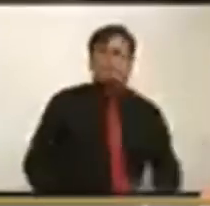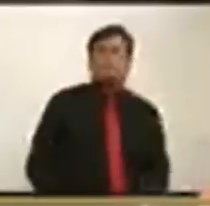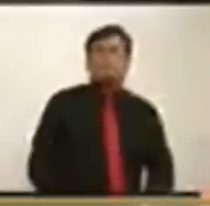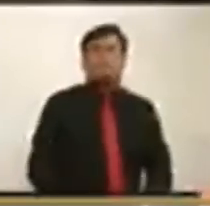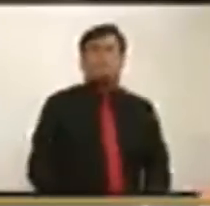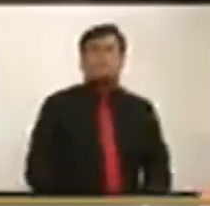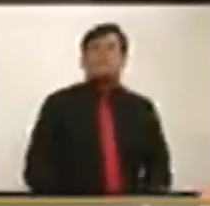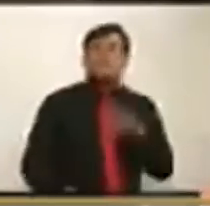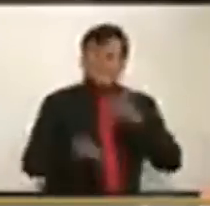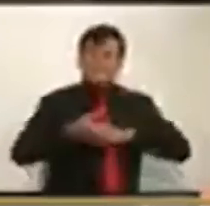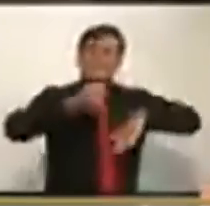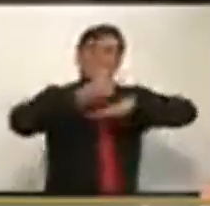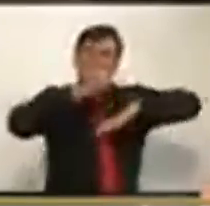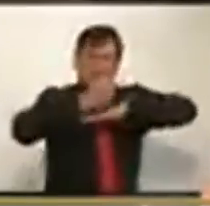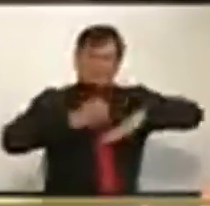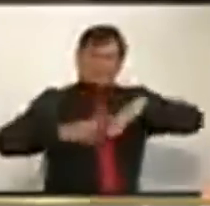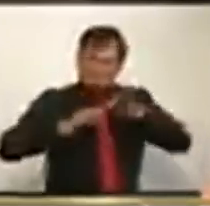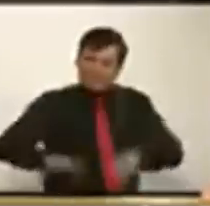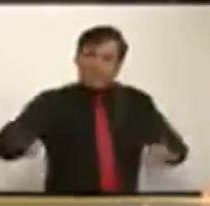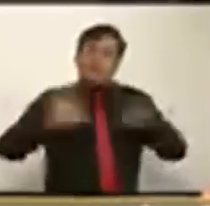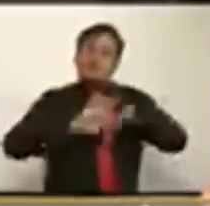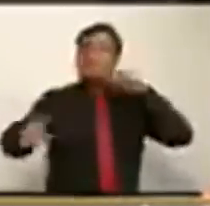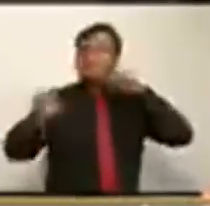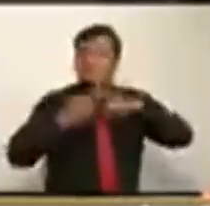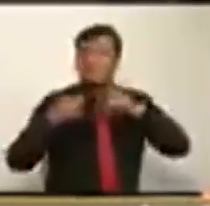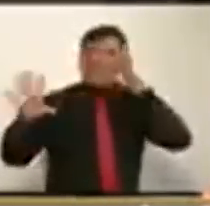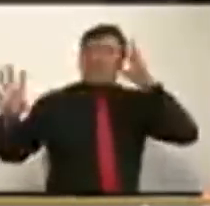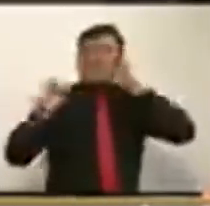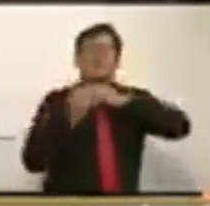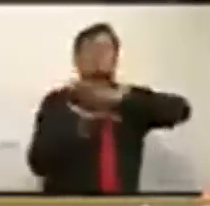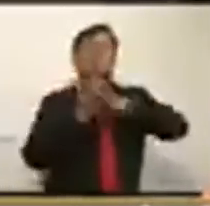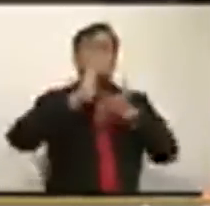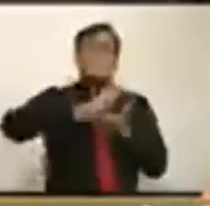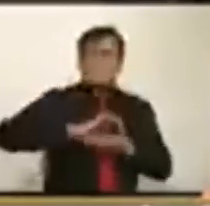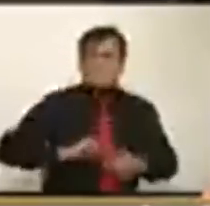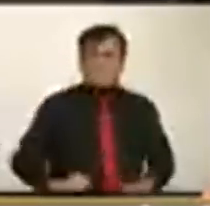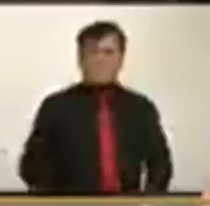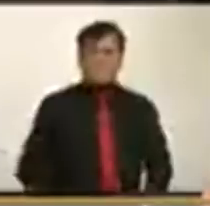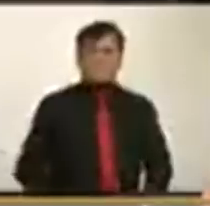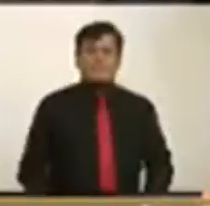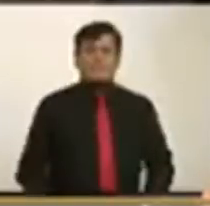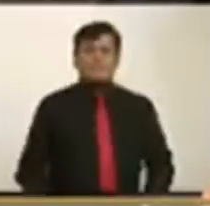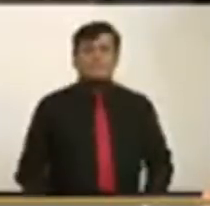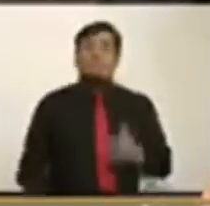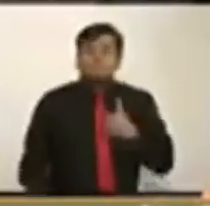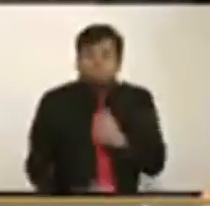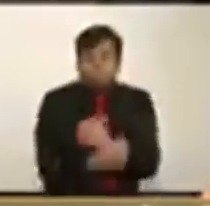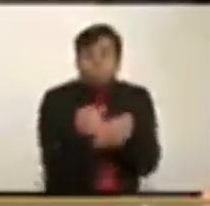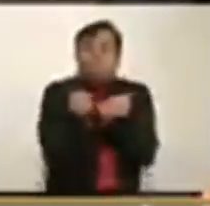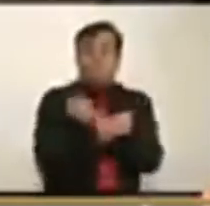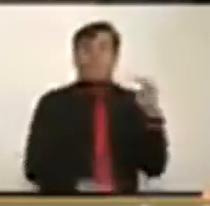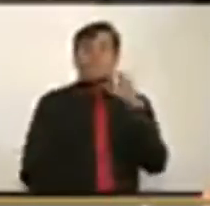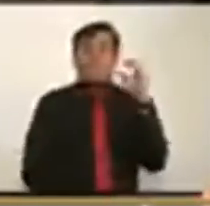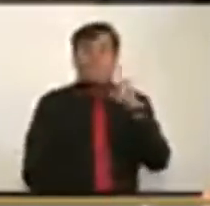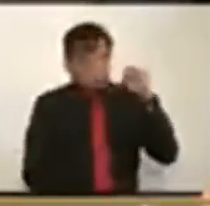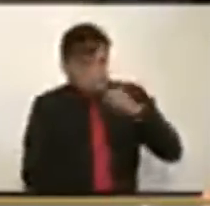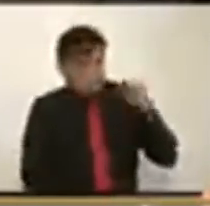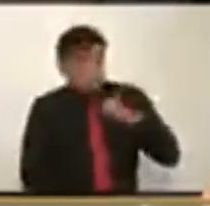la base de la verdad nos permite la reconciliación. Yo amo a Colombia y por eso quiero